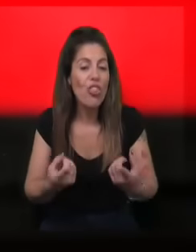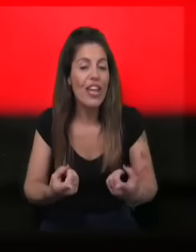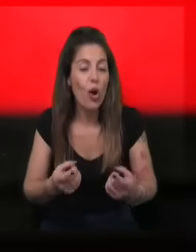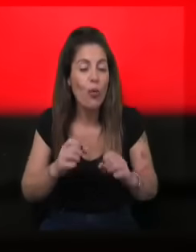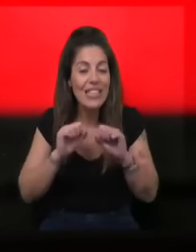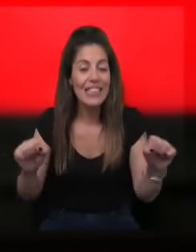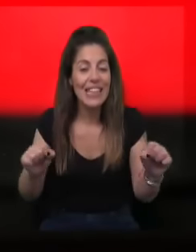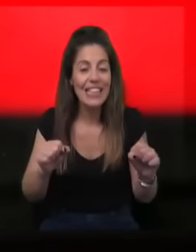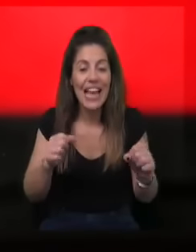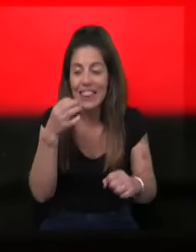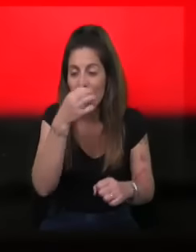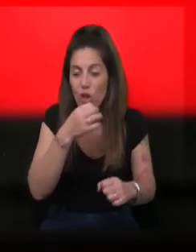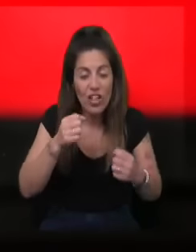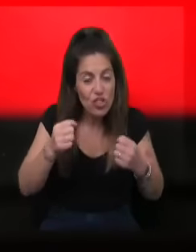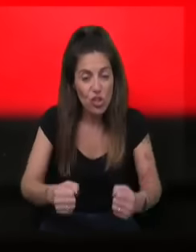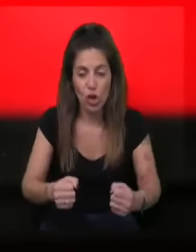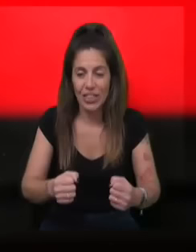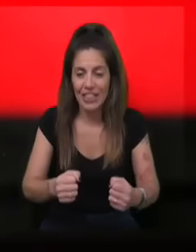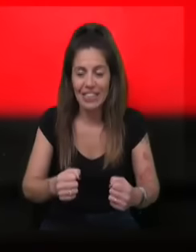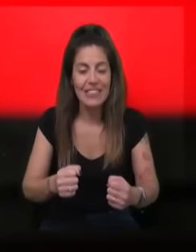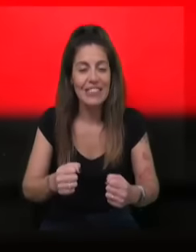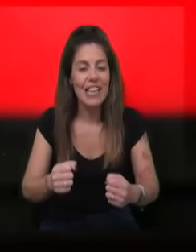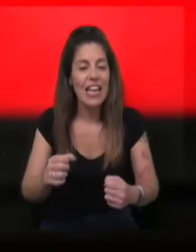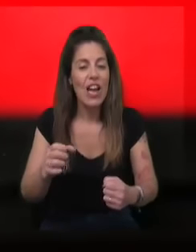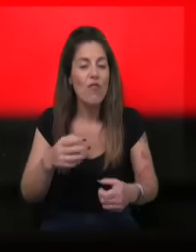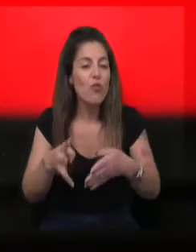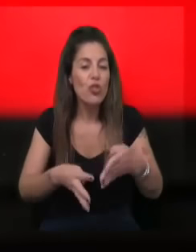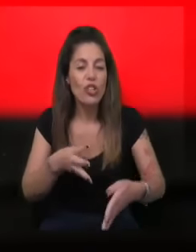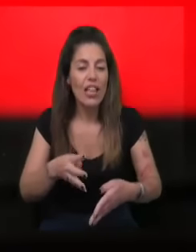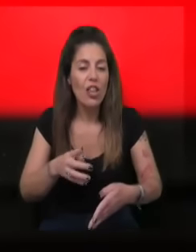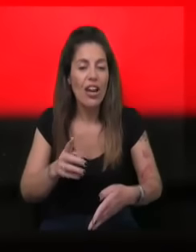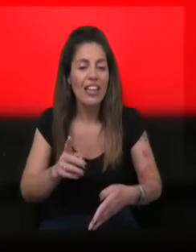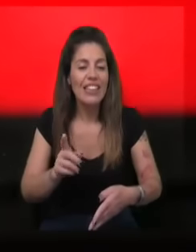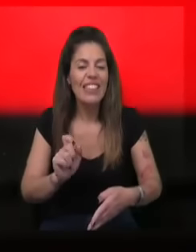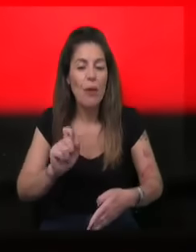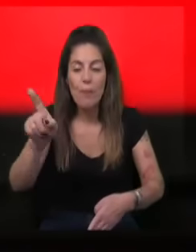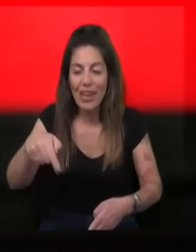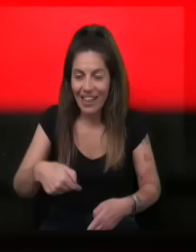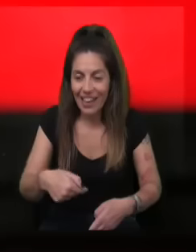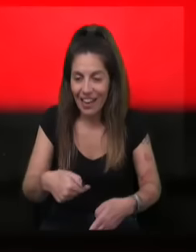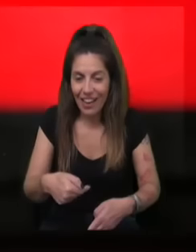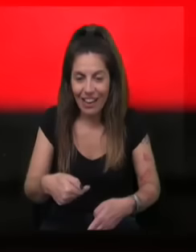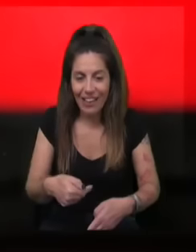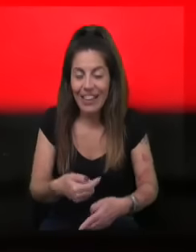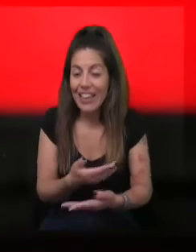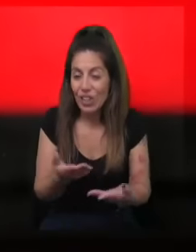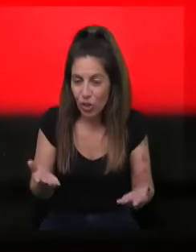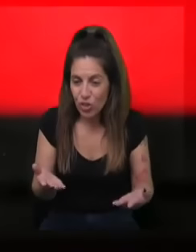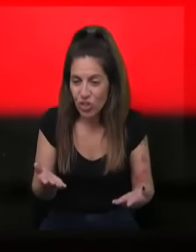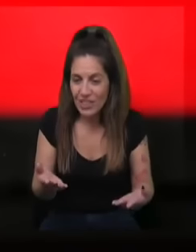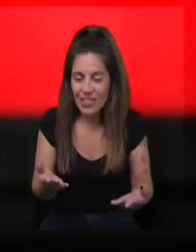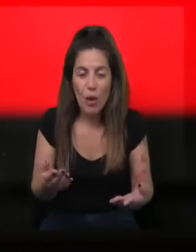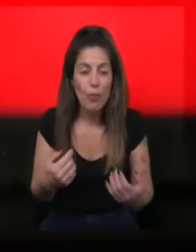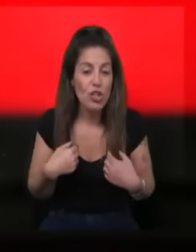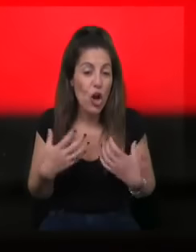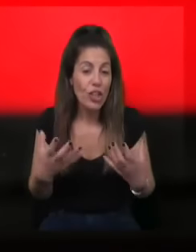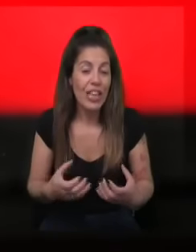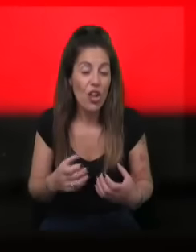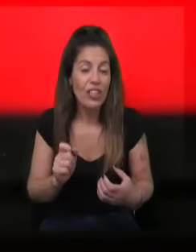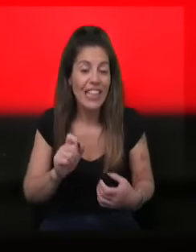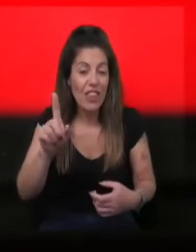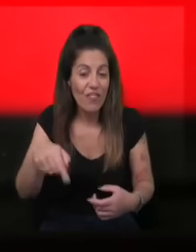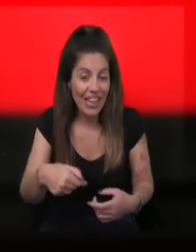drogas sólida el punto de vista técnico funcionando para quien venga atrás claro Entonces porque aspiro a que quien tome